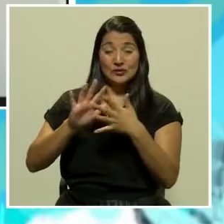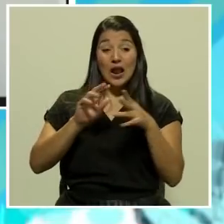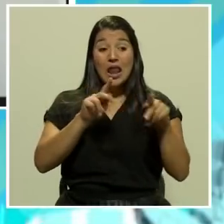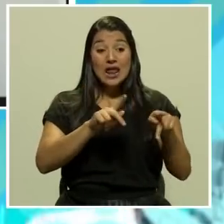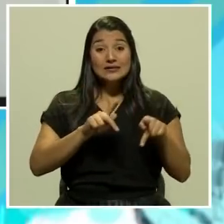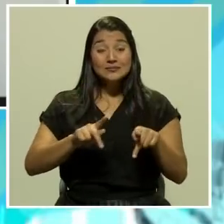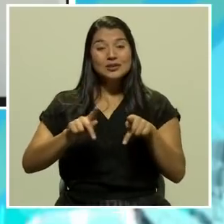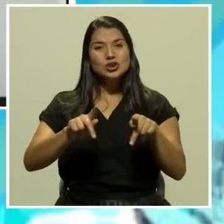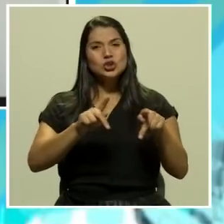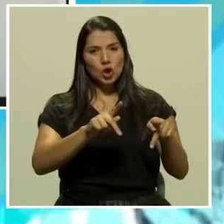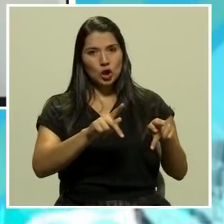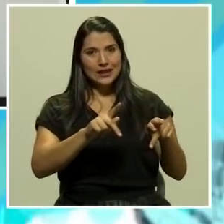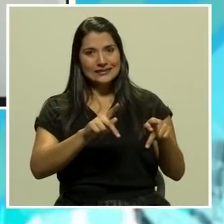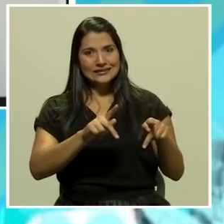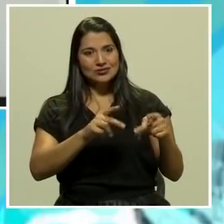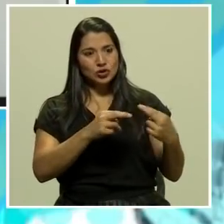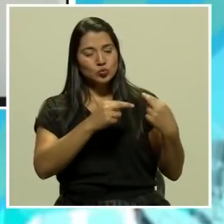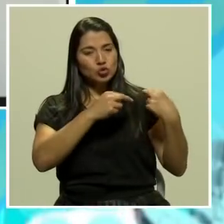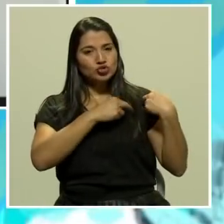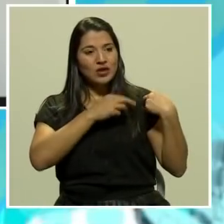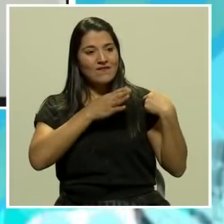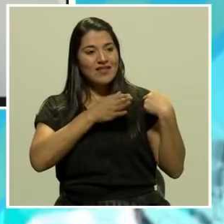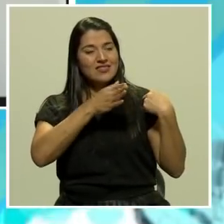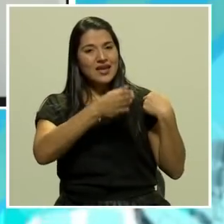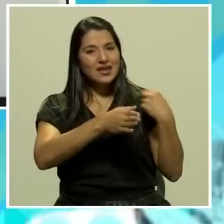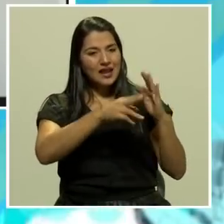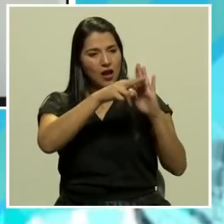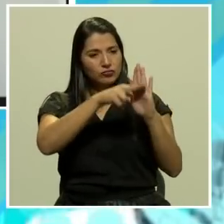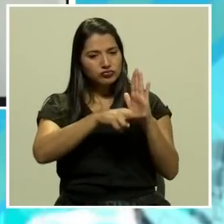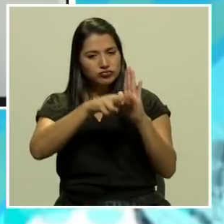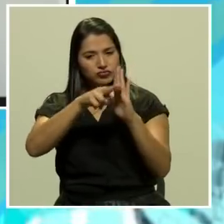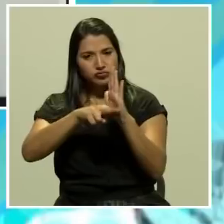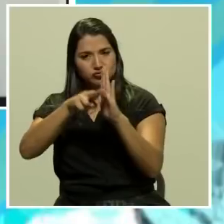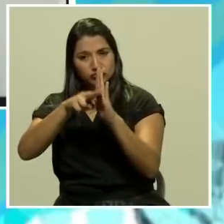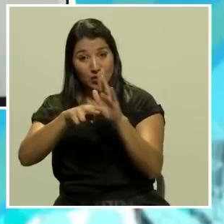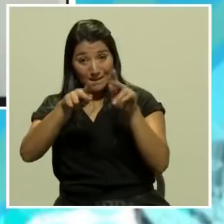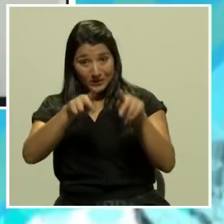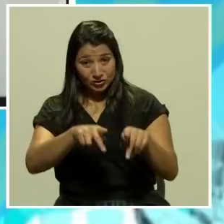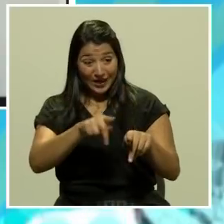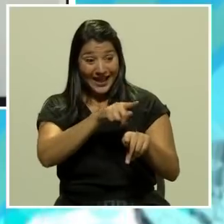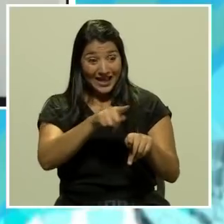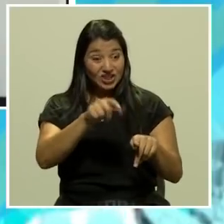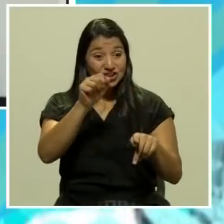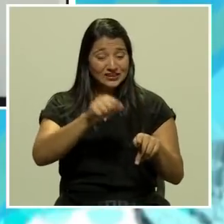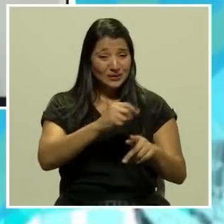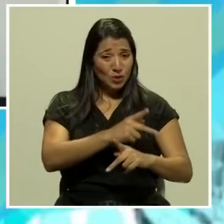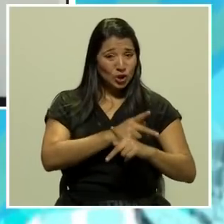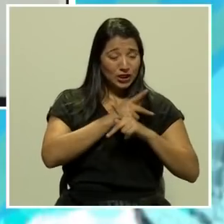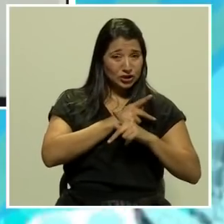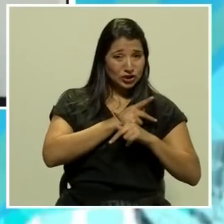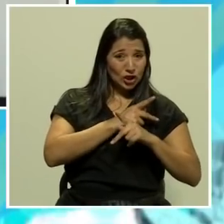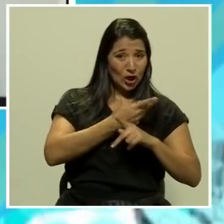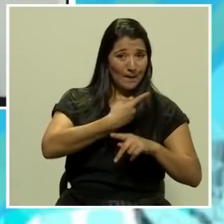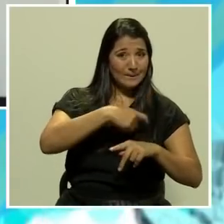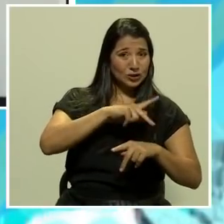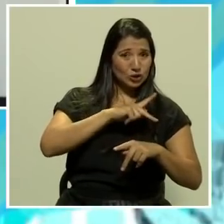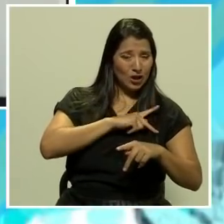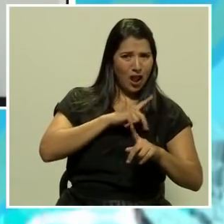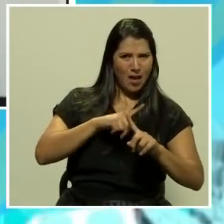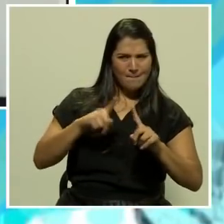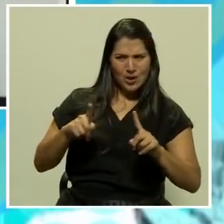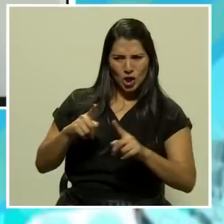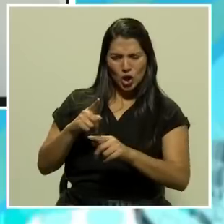que va a enterrar los cuerpos tenga más equipos que los médicos y los enfermeros que están